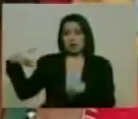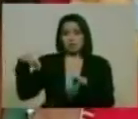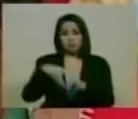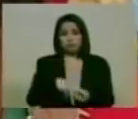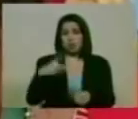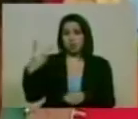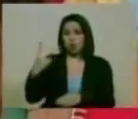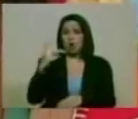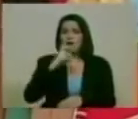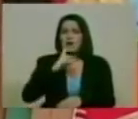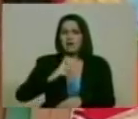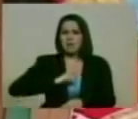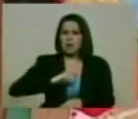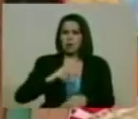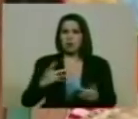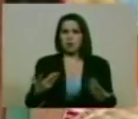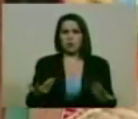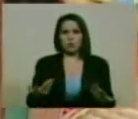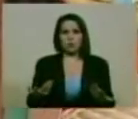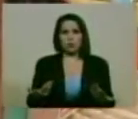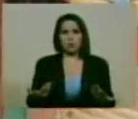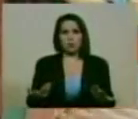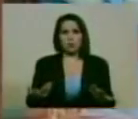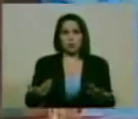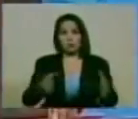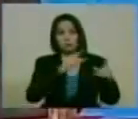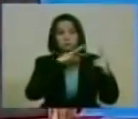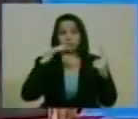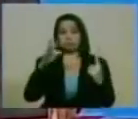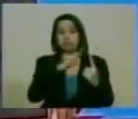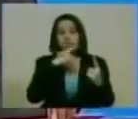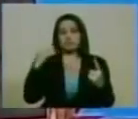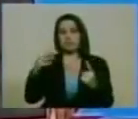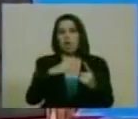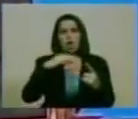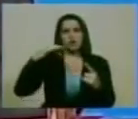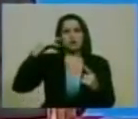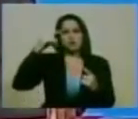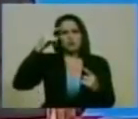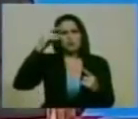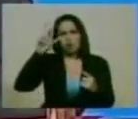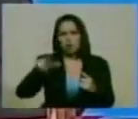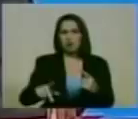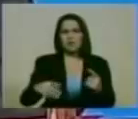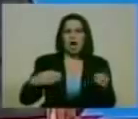enemigos que conspiran todos los días contra el pueblo de Venezuela.